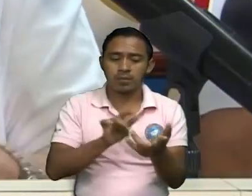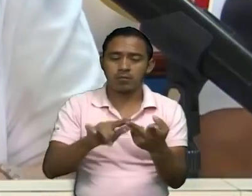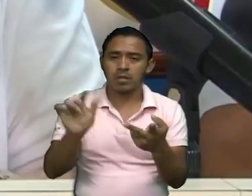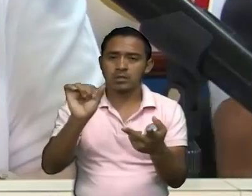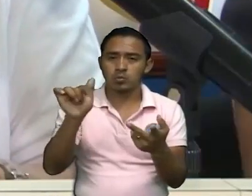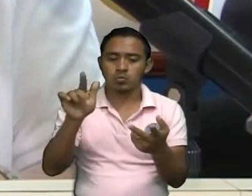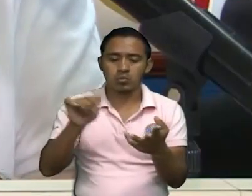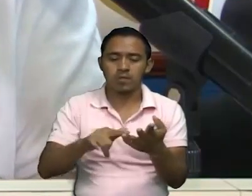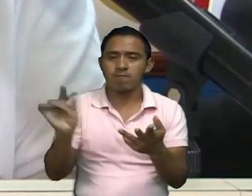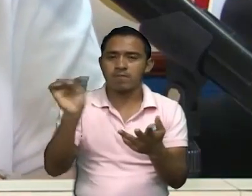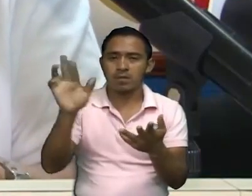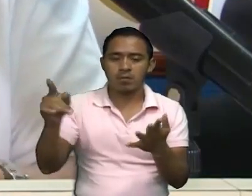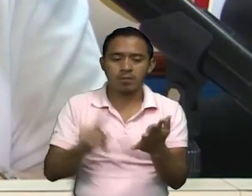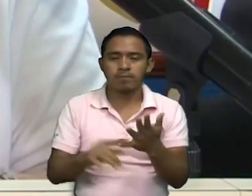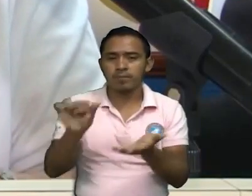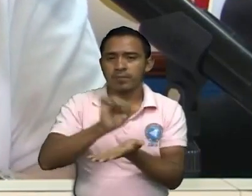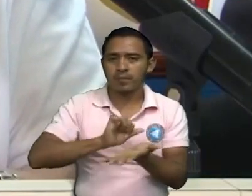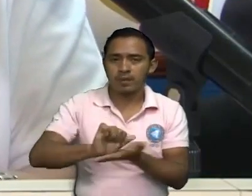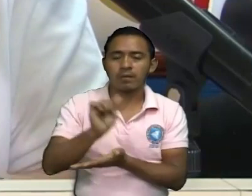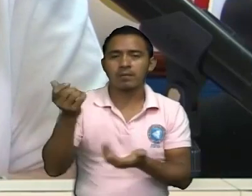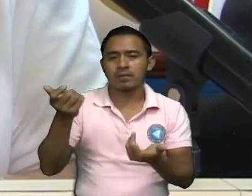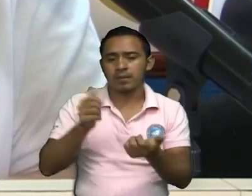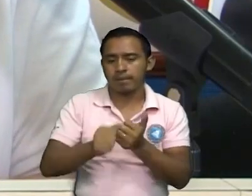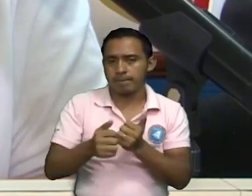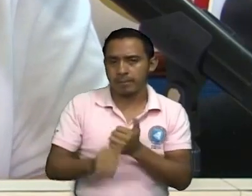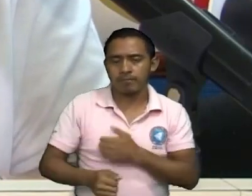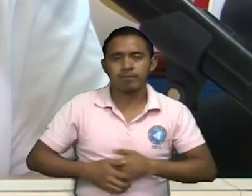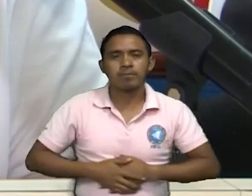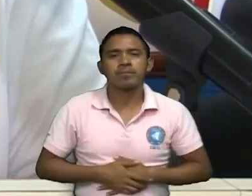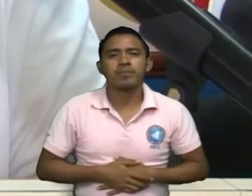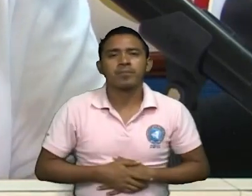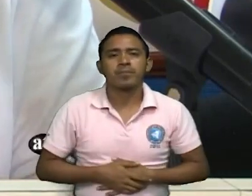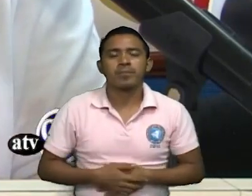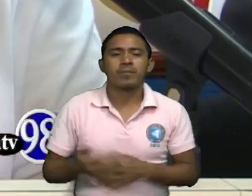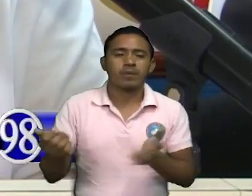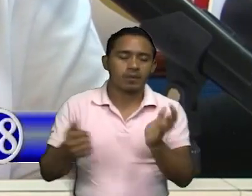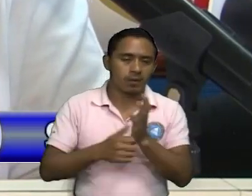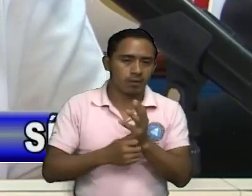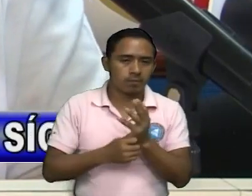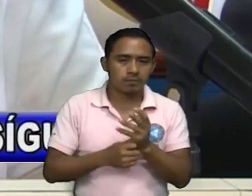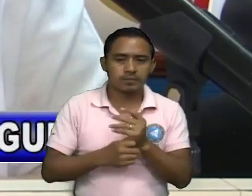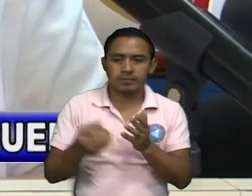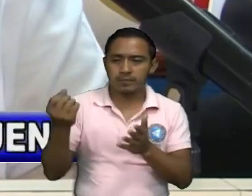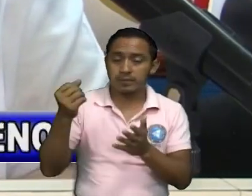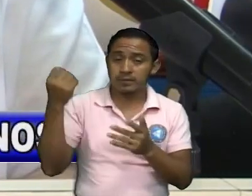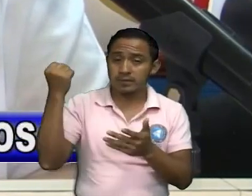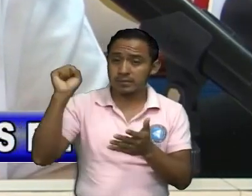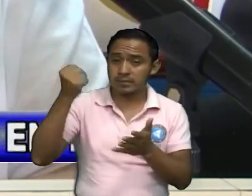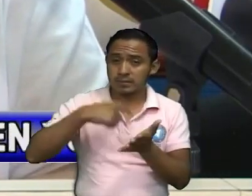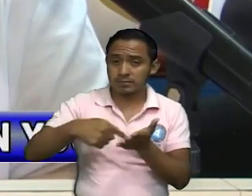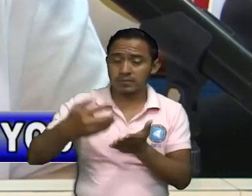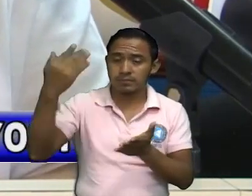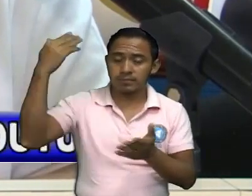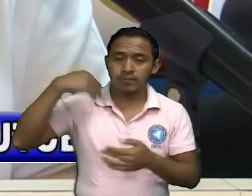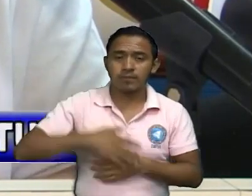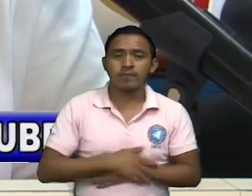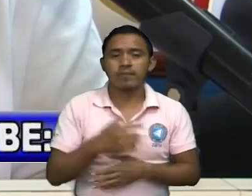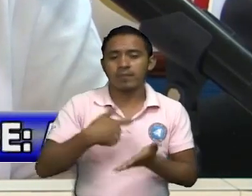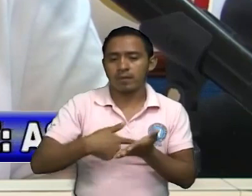el frijol, el aceite y el maíz. Las carnes. La semana pasada tendríamos que gastar